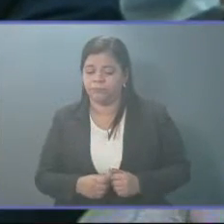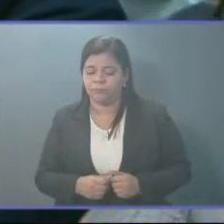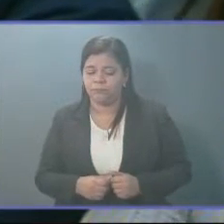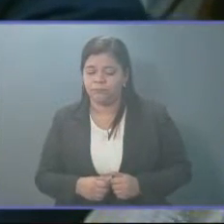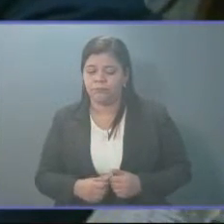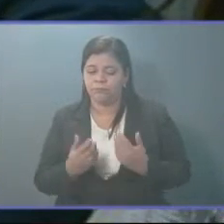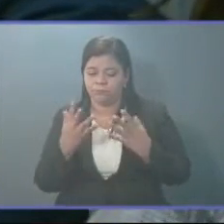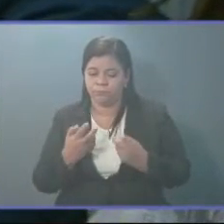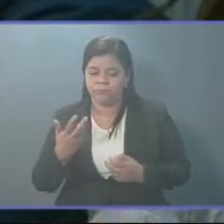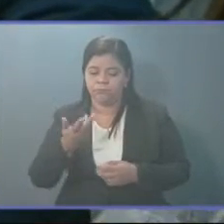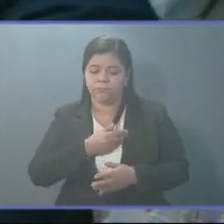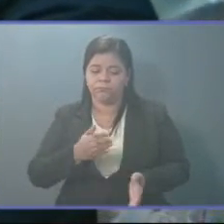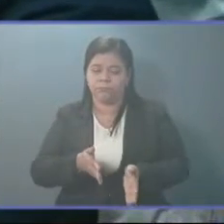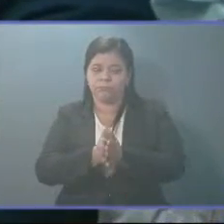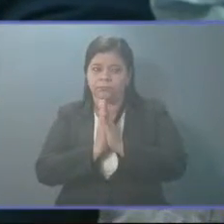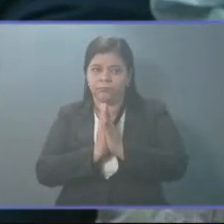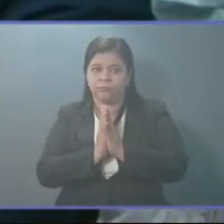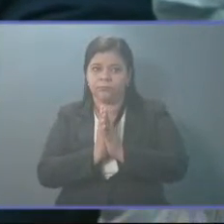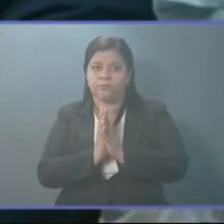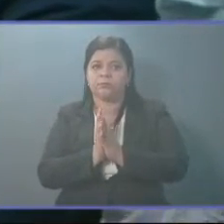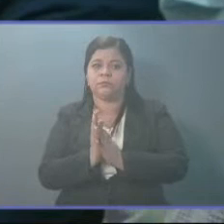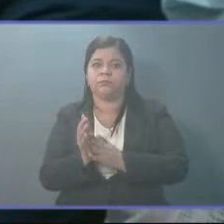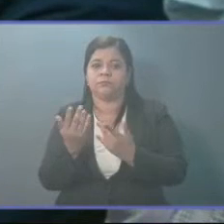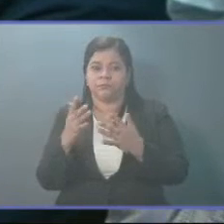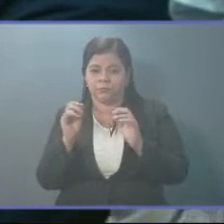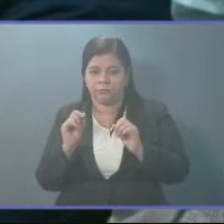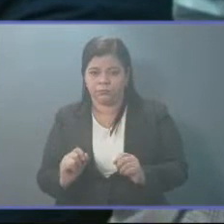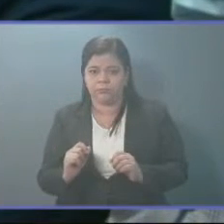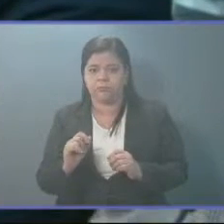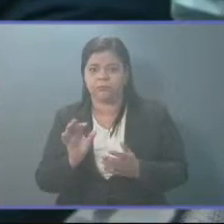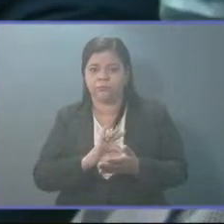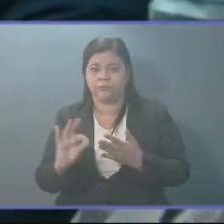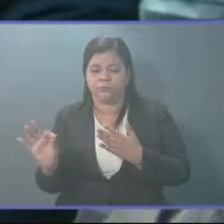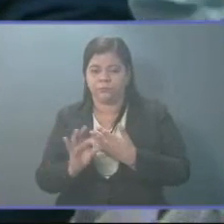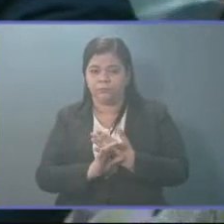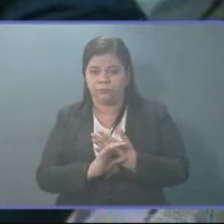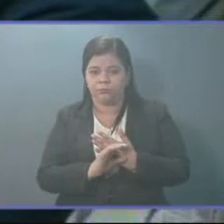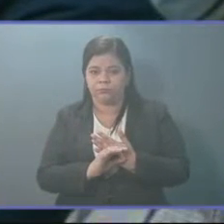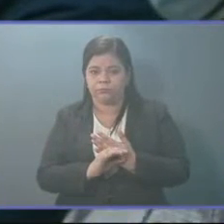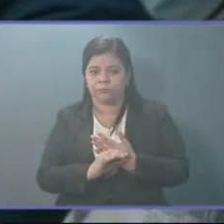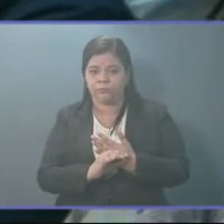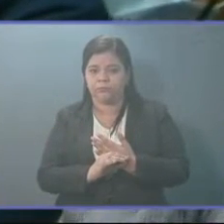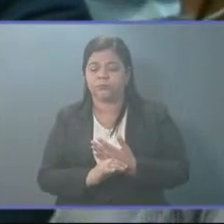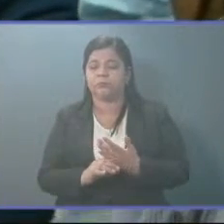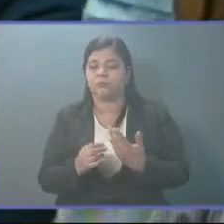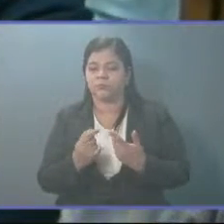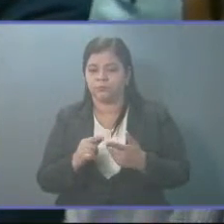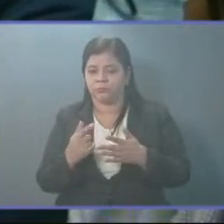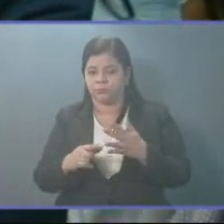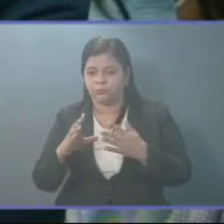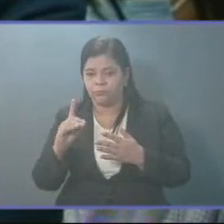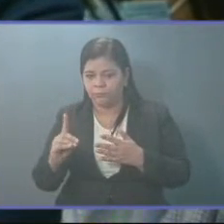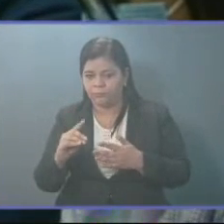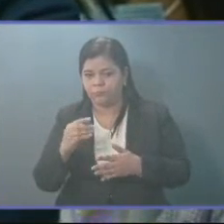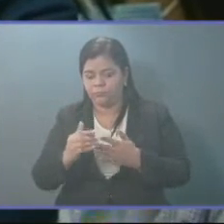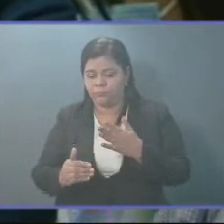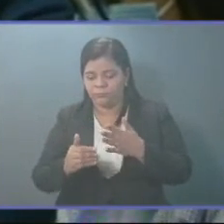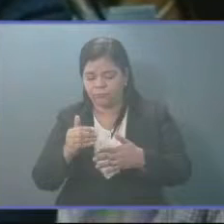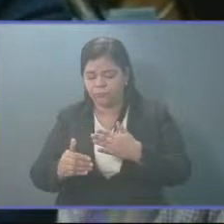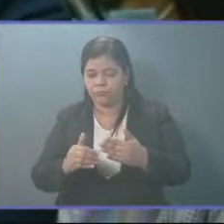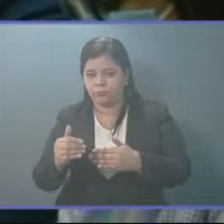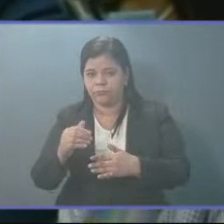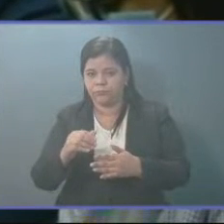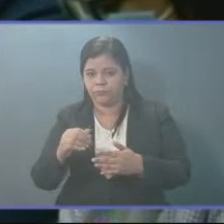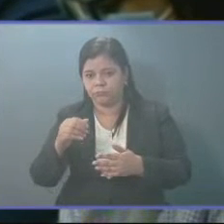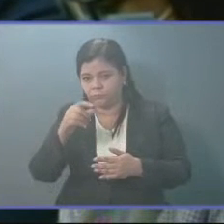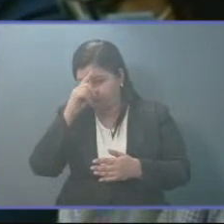le solicito, licenciada, le envíe el proyecto del Código Procesal Laboral, como